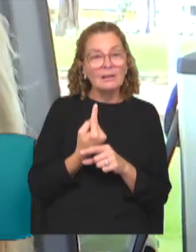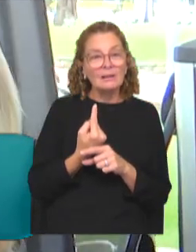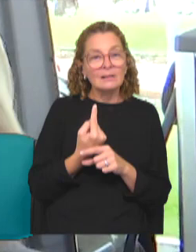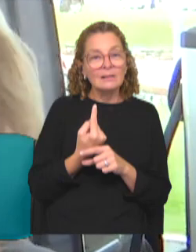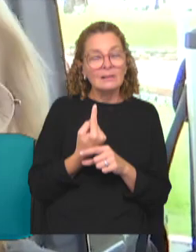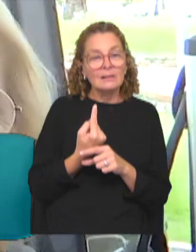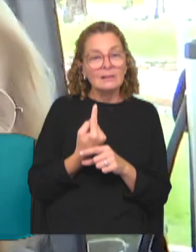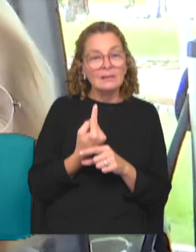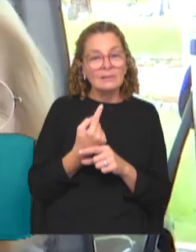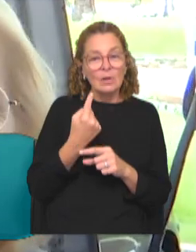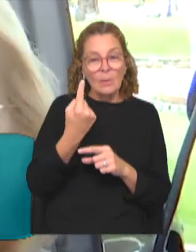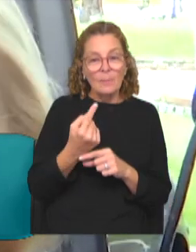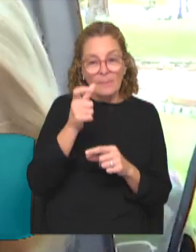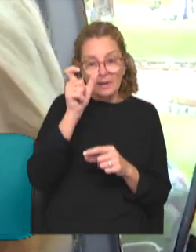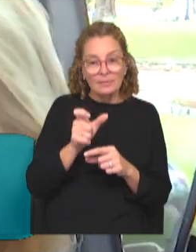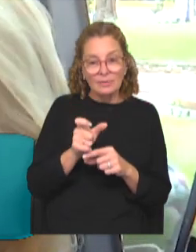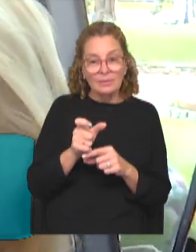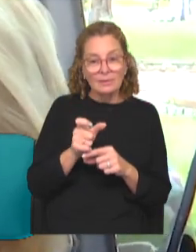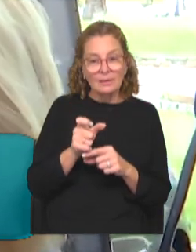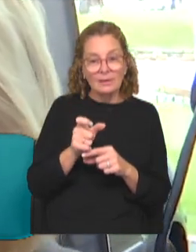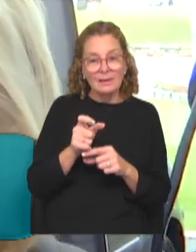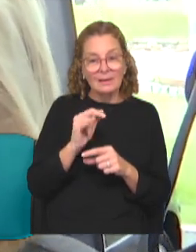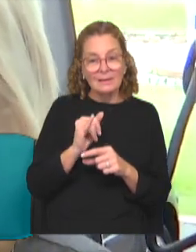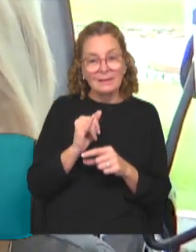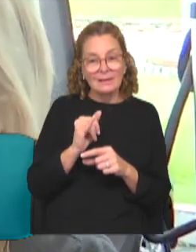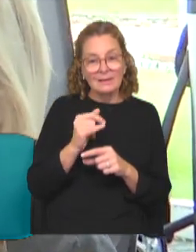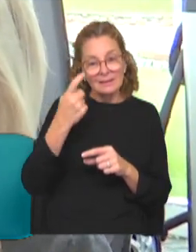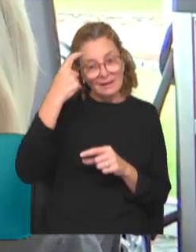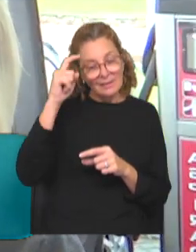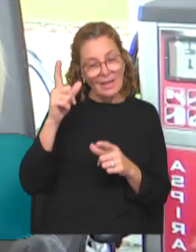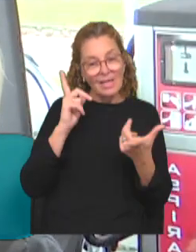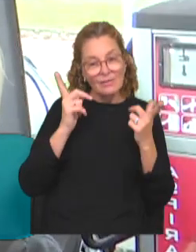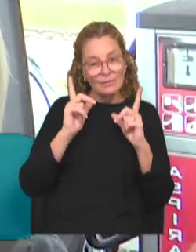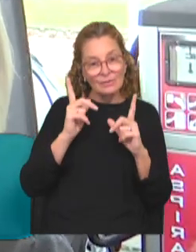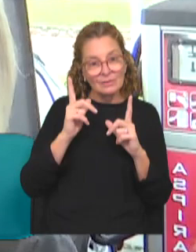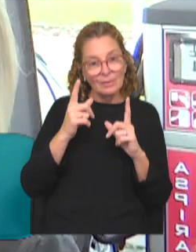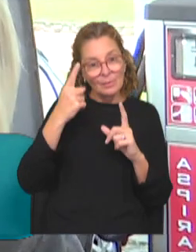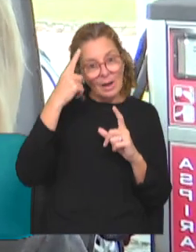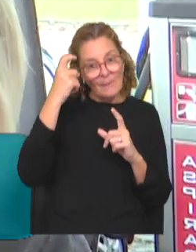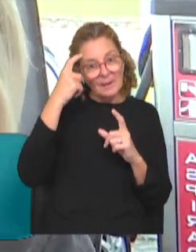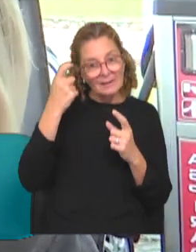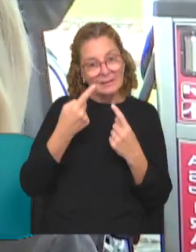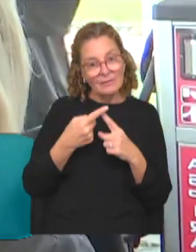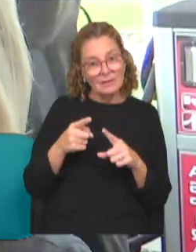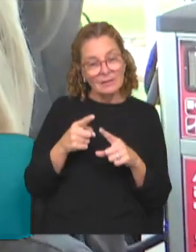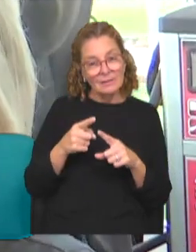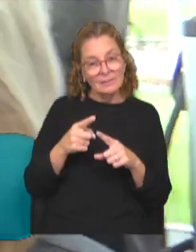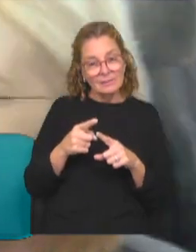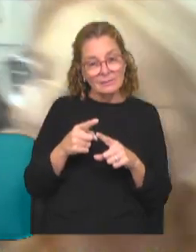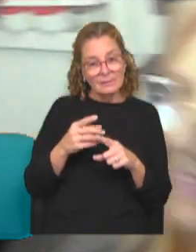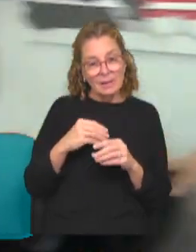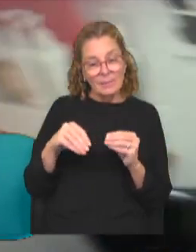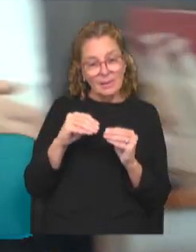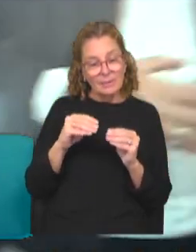El trato va a ser muy personalizado, ¿verdad? Y la idea es que lo disfruten y que sea una experiencia diferente, ¿no? Y además, ponele, acá tenemos